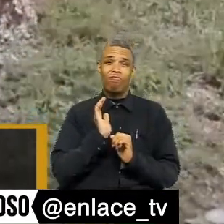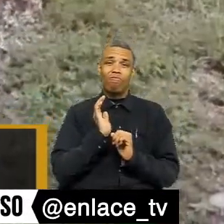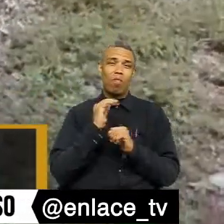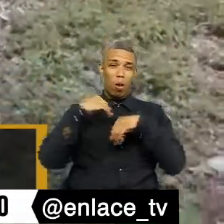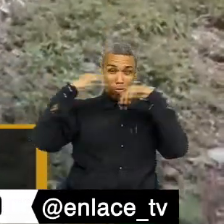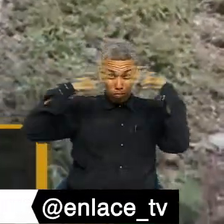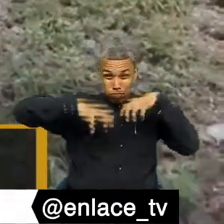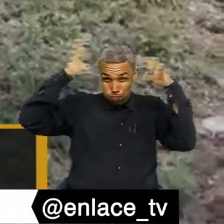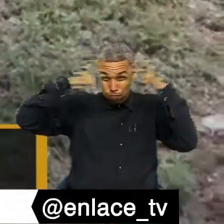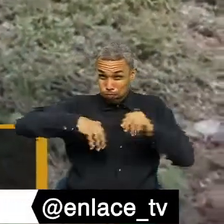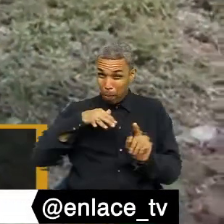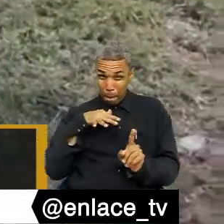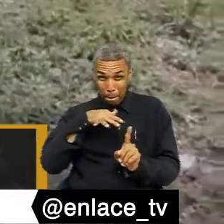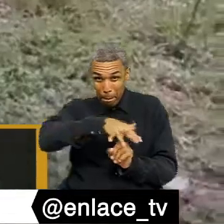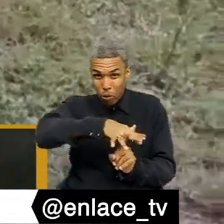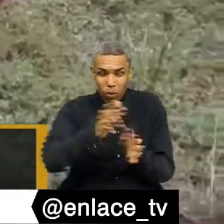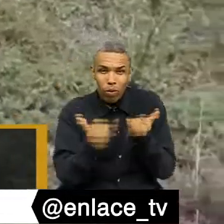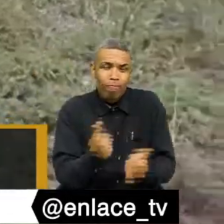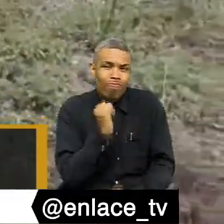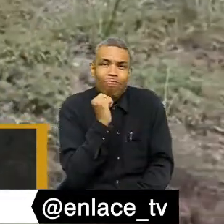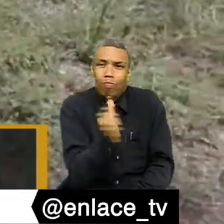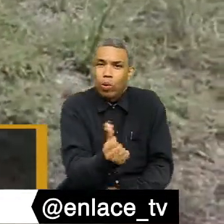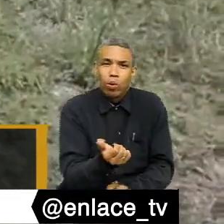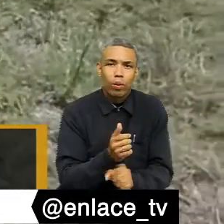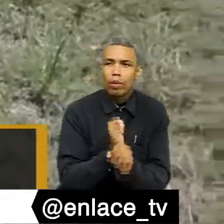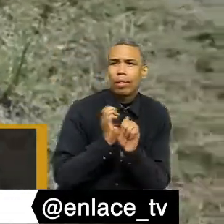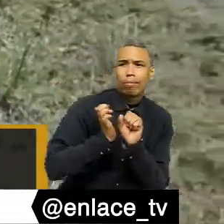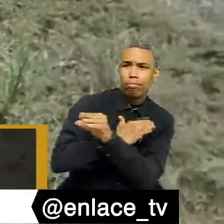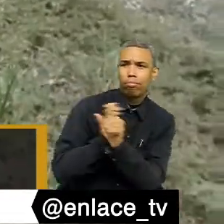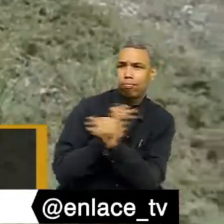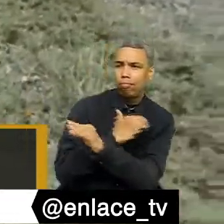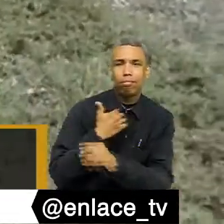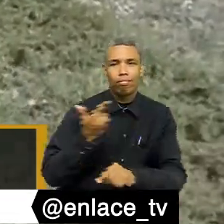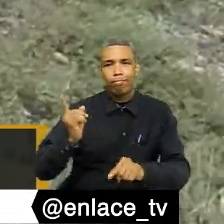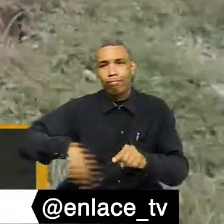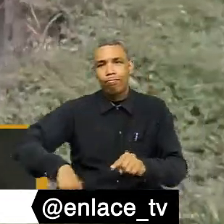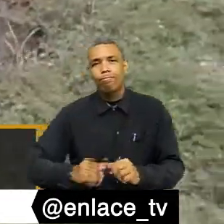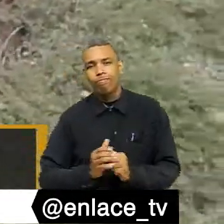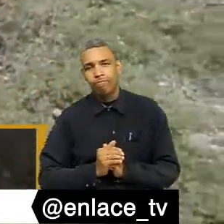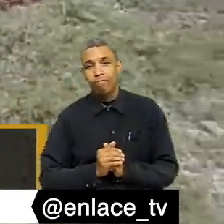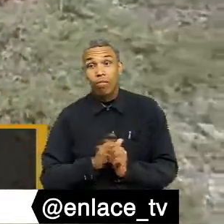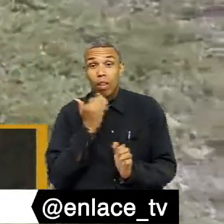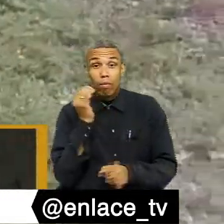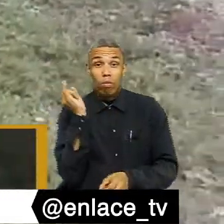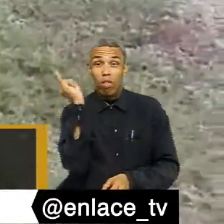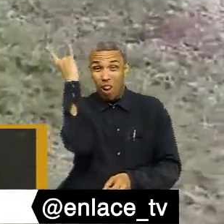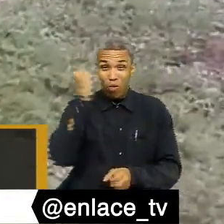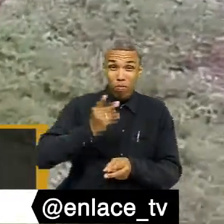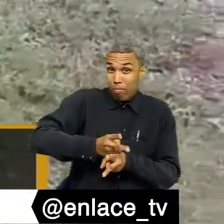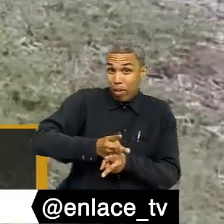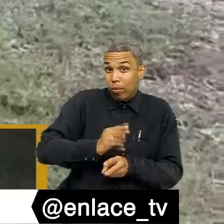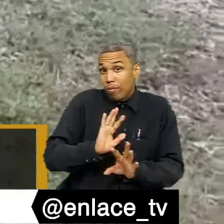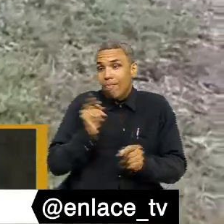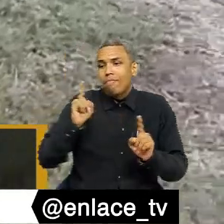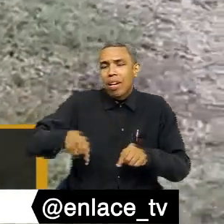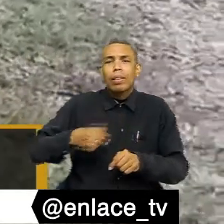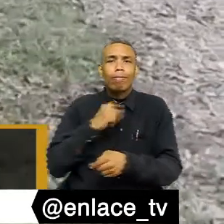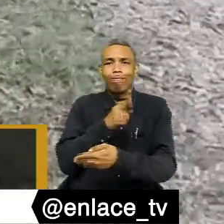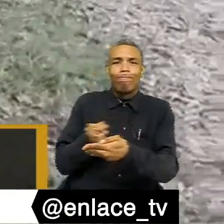colapsar, convirtiéndose en una amenaza para quienes pudieran por allí transitar. Por esto, la vía continúa cerrada.